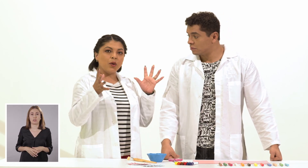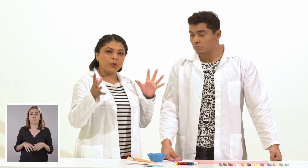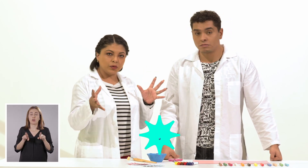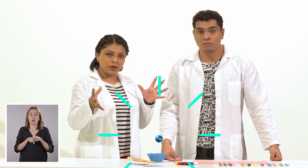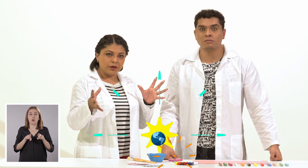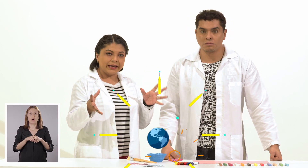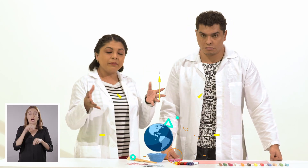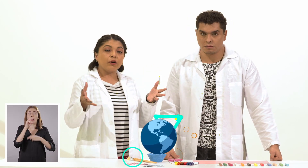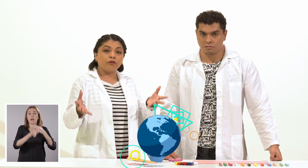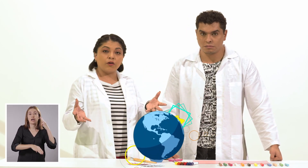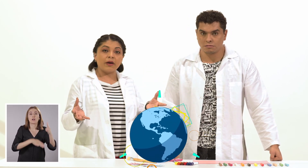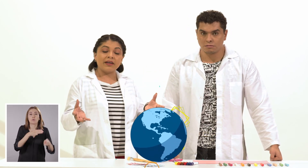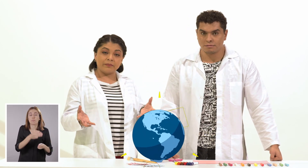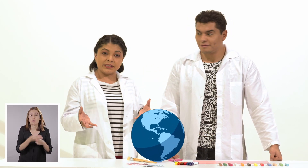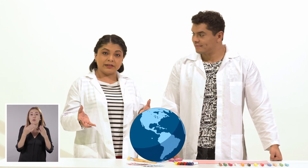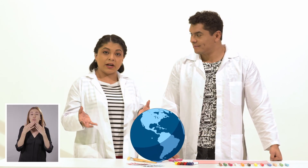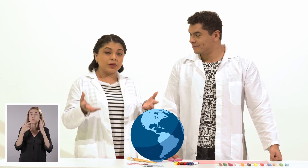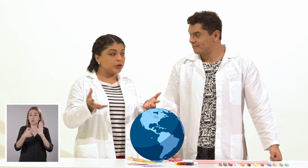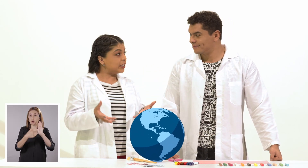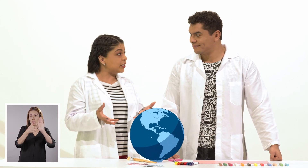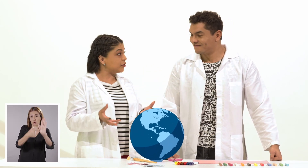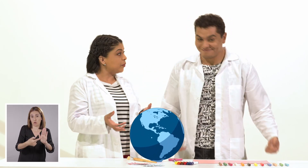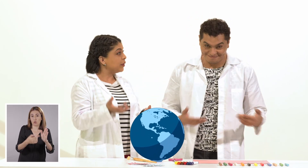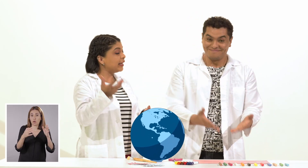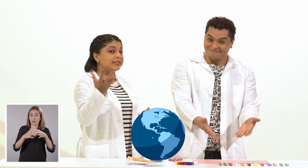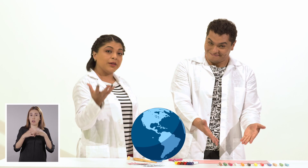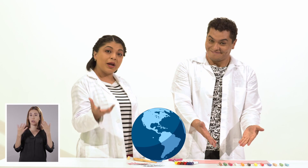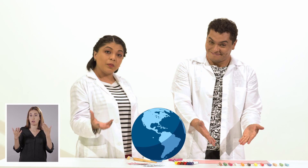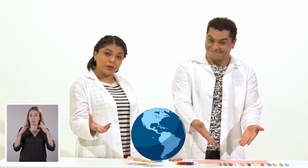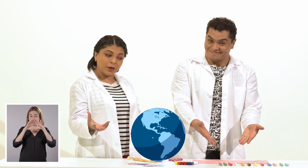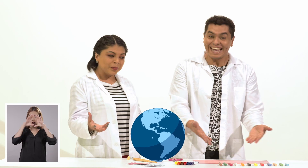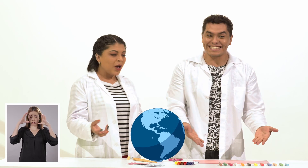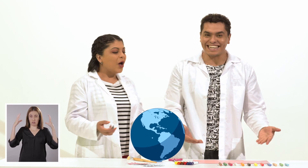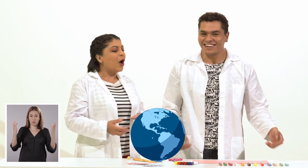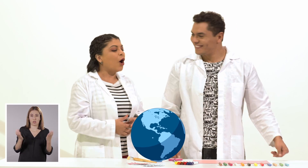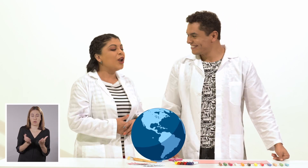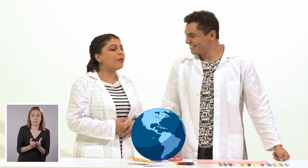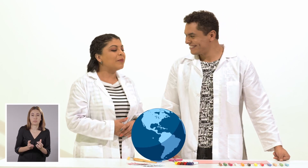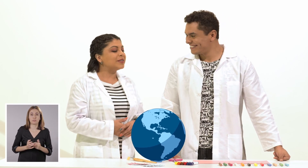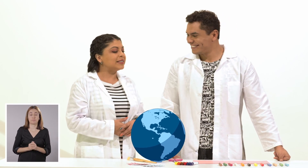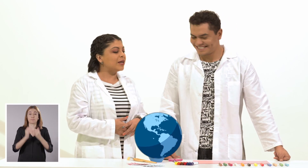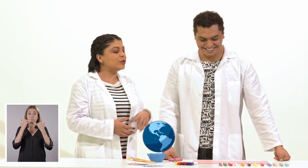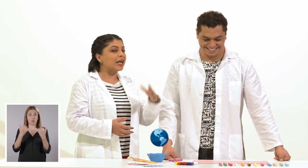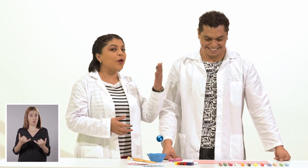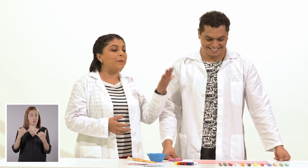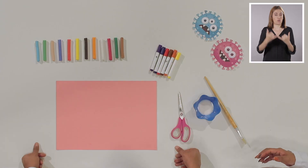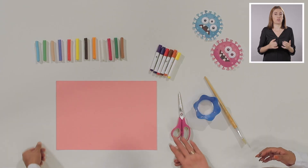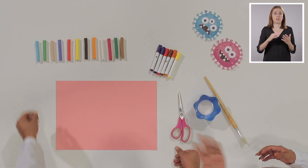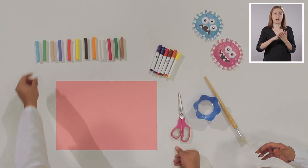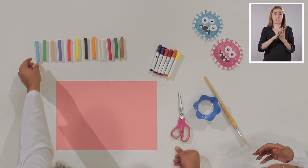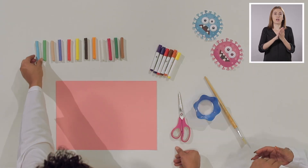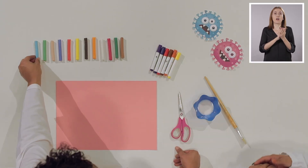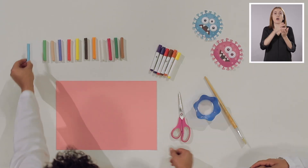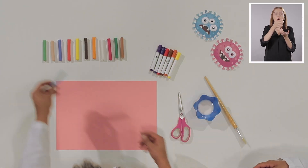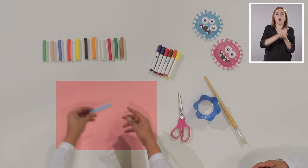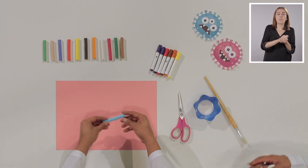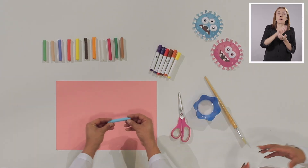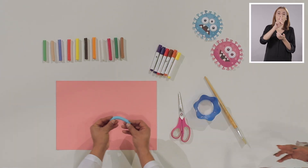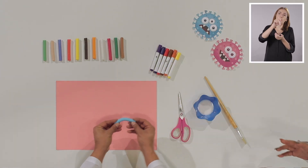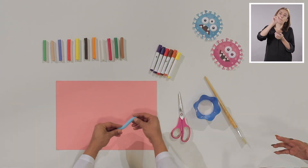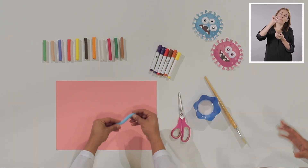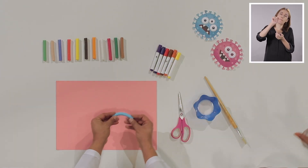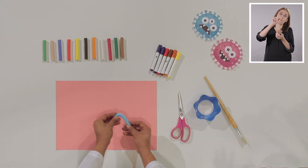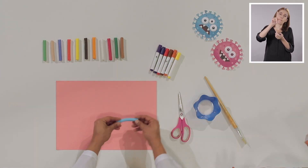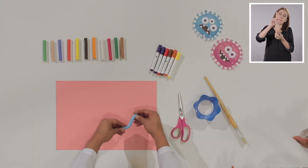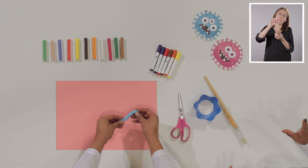de decir, el mundo, ¿qué mejor forma de representar nuestro registro que haciendo al mundo? Exacto. Hoy lo vamos a hacer usando plastilina. Vamos